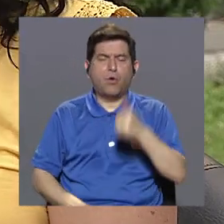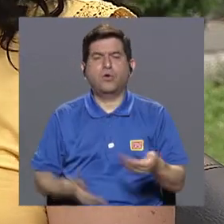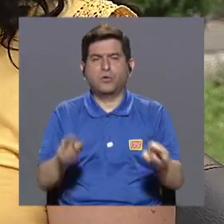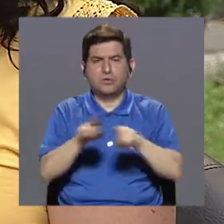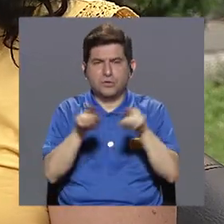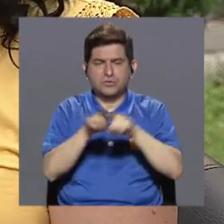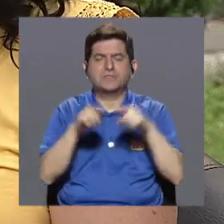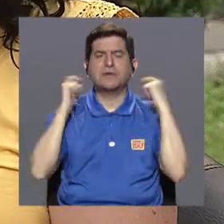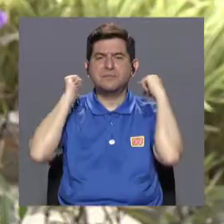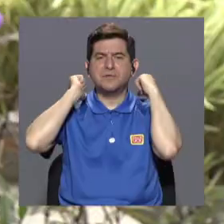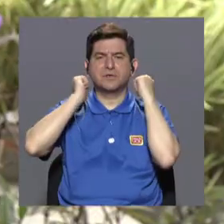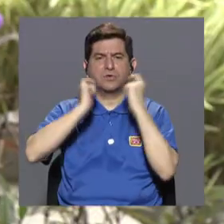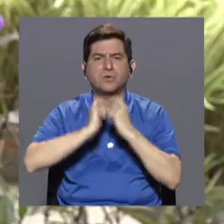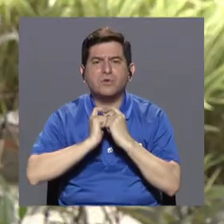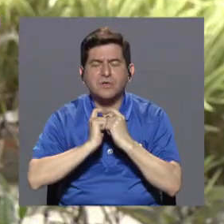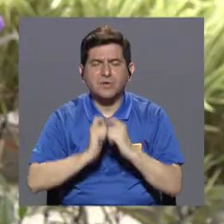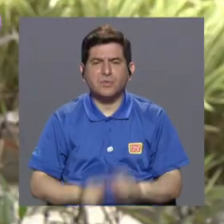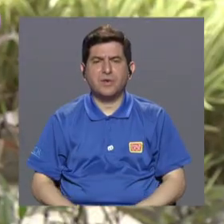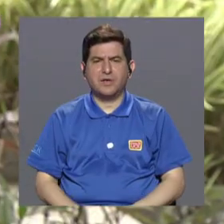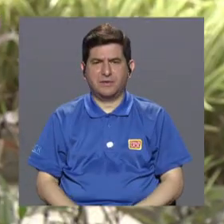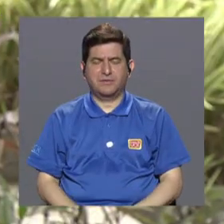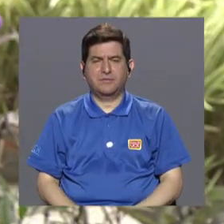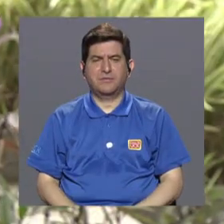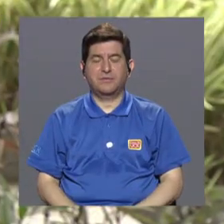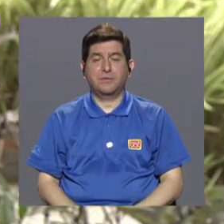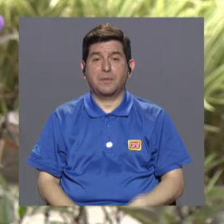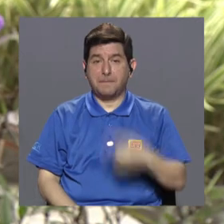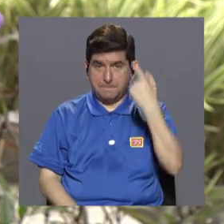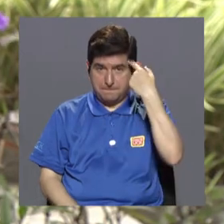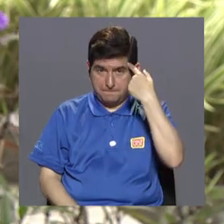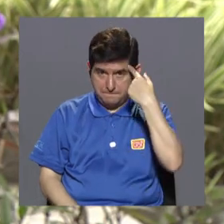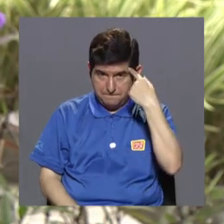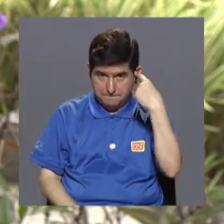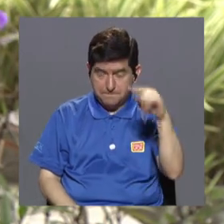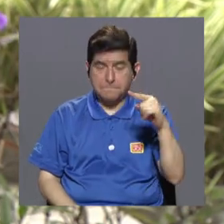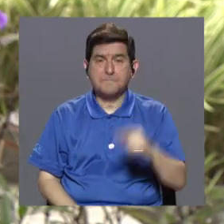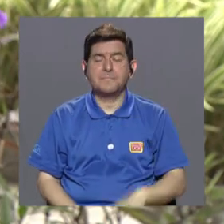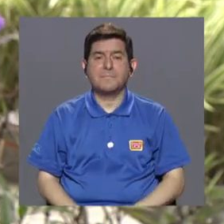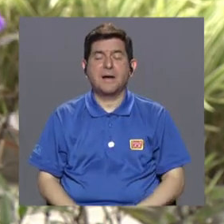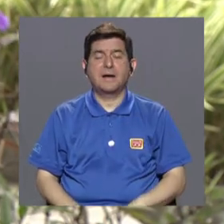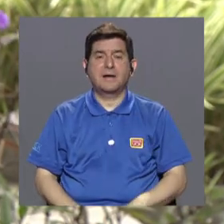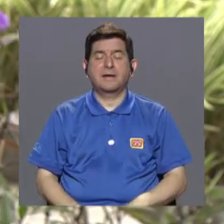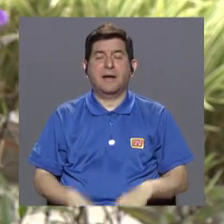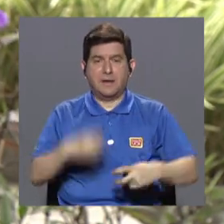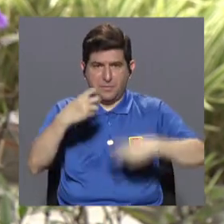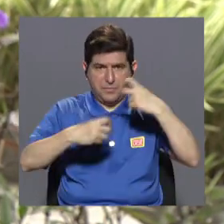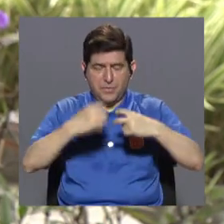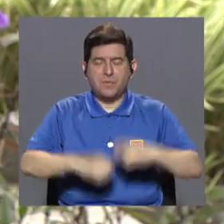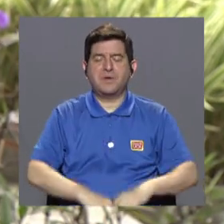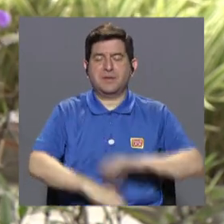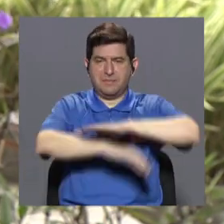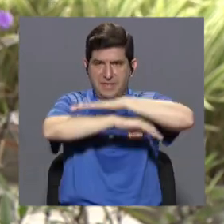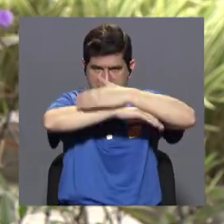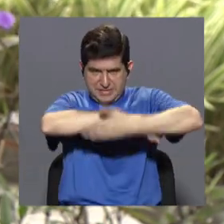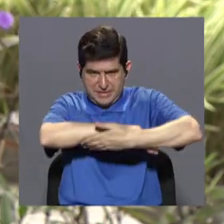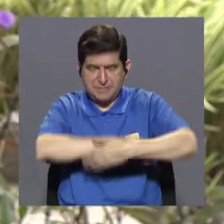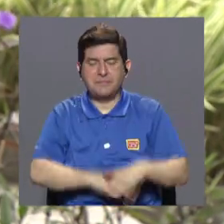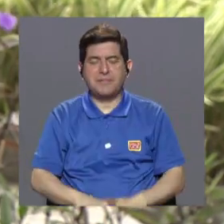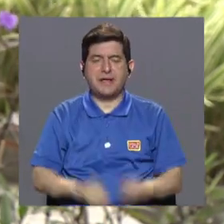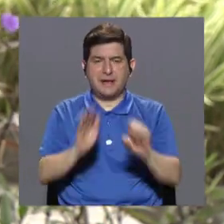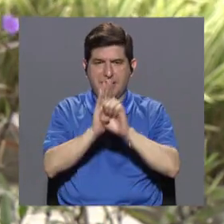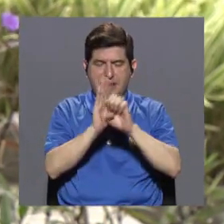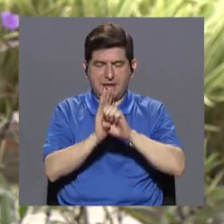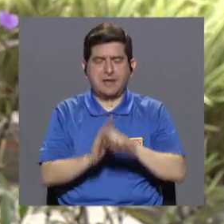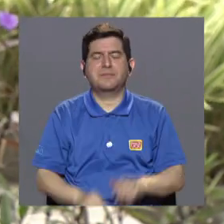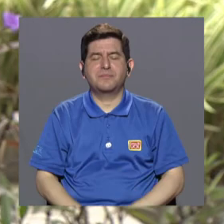hay collares también que son para, que sueltan algún... Los que son para, digamos, parásitos de piel, como los ácaros, ajá, o